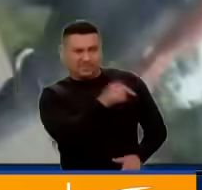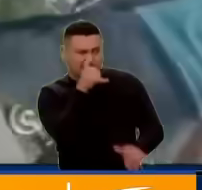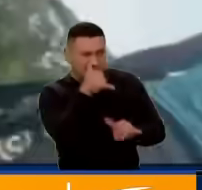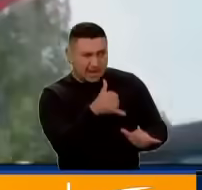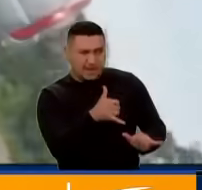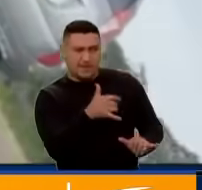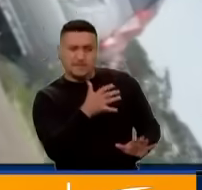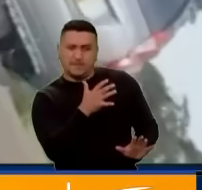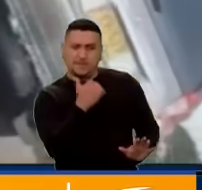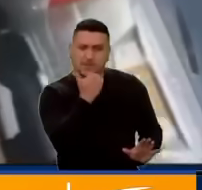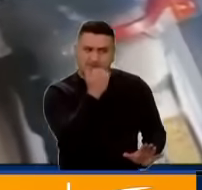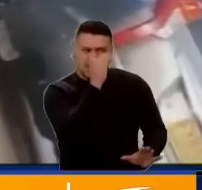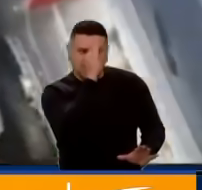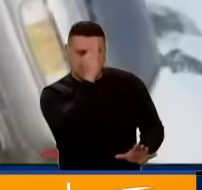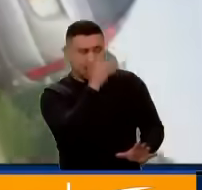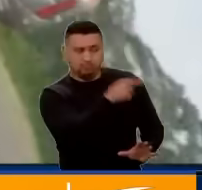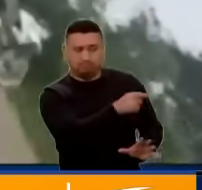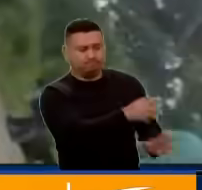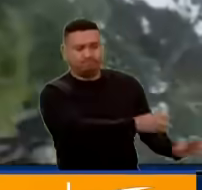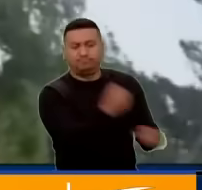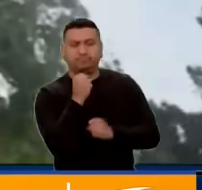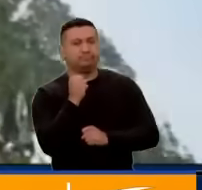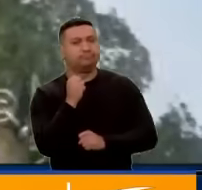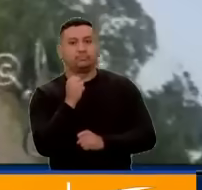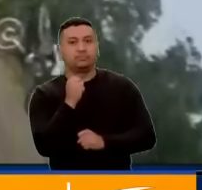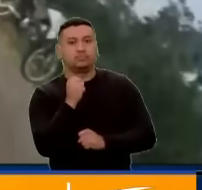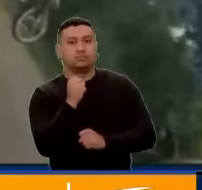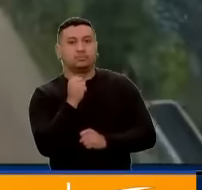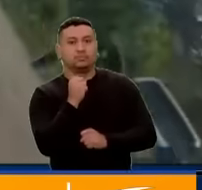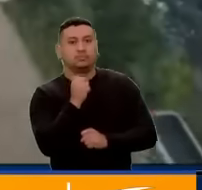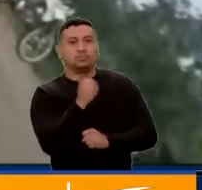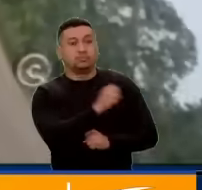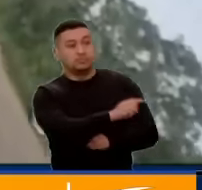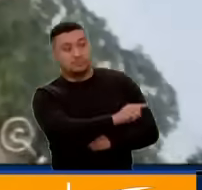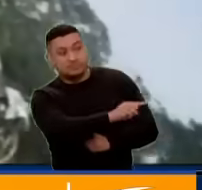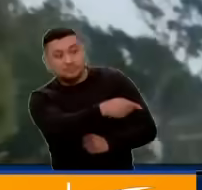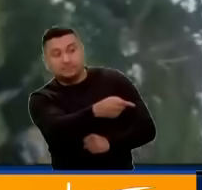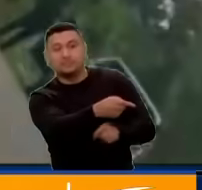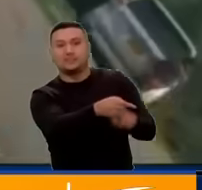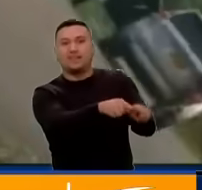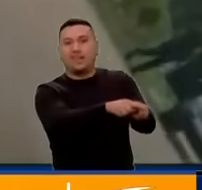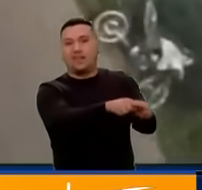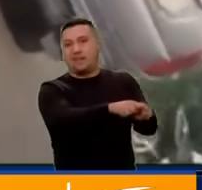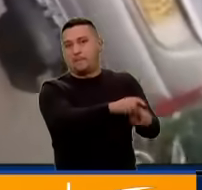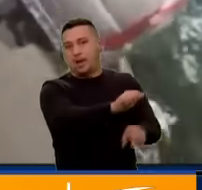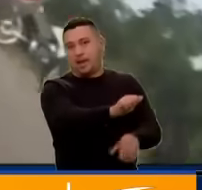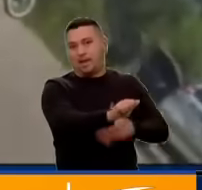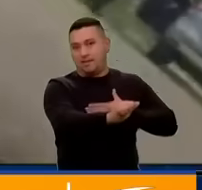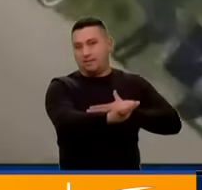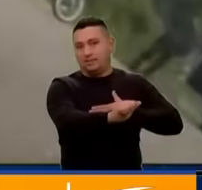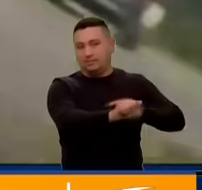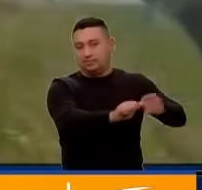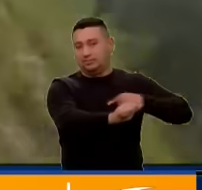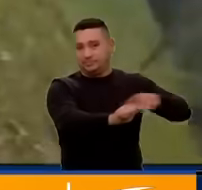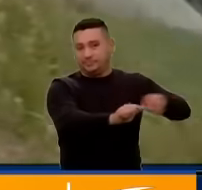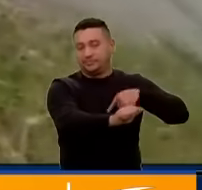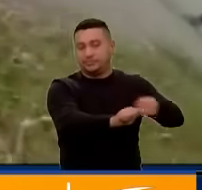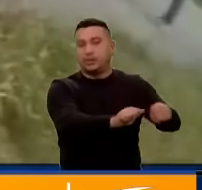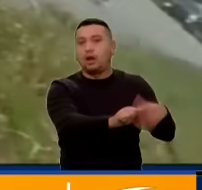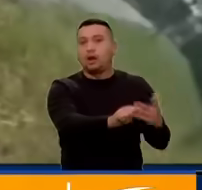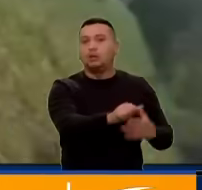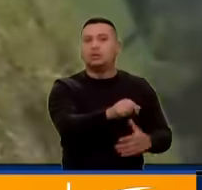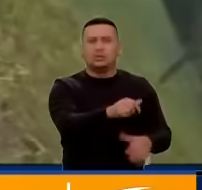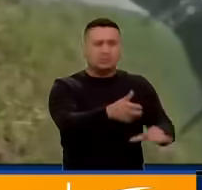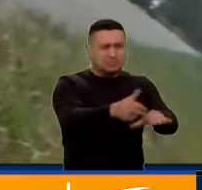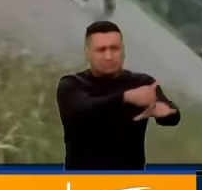momento, mi hermana no permitió que el otro vehículo en el cual los habían subido diera marcha, y en uno de esos descuidos pues